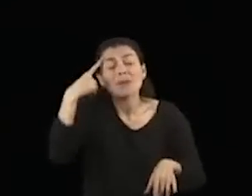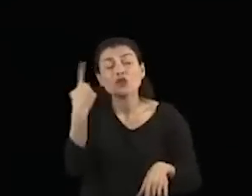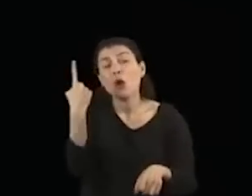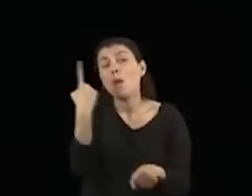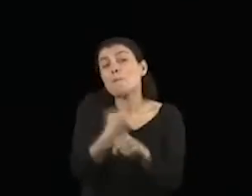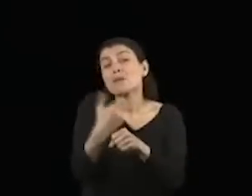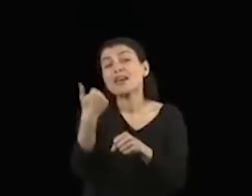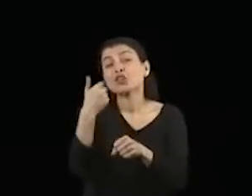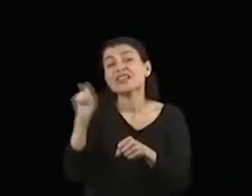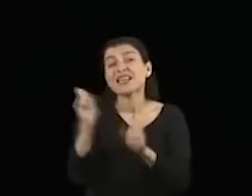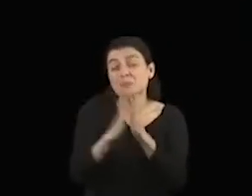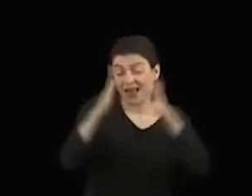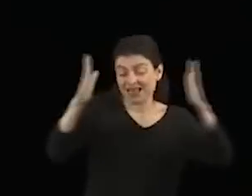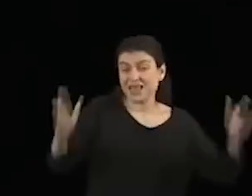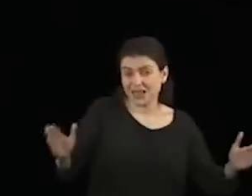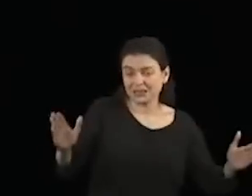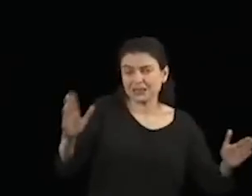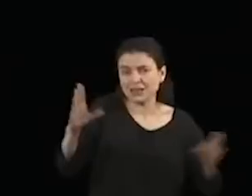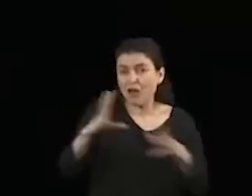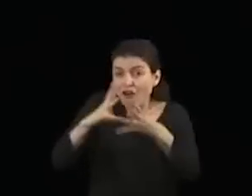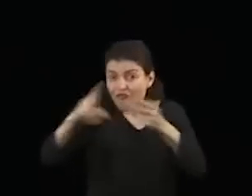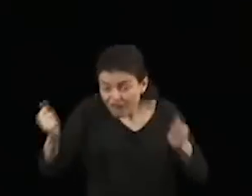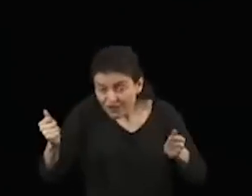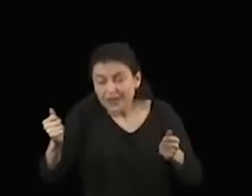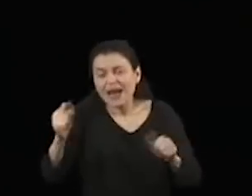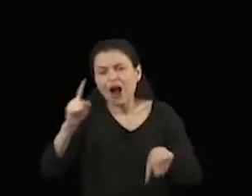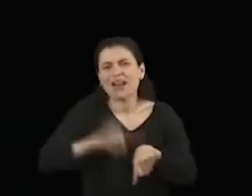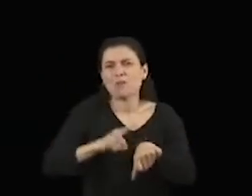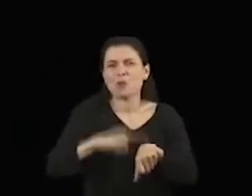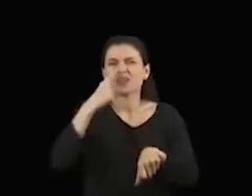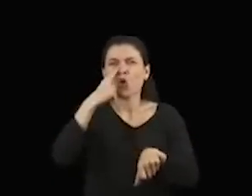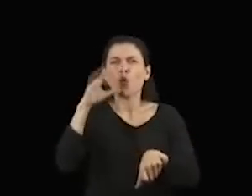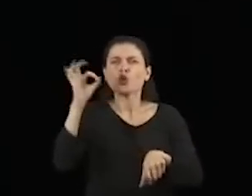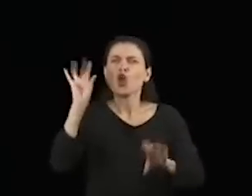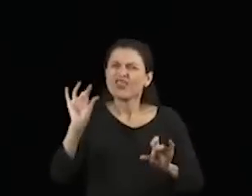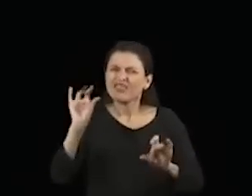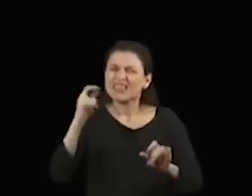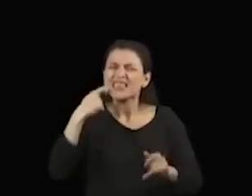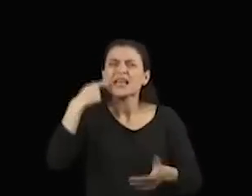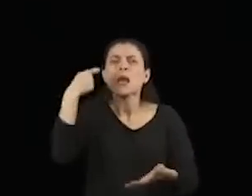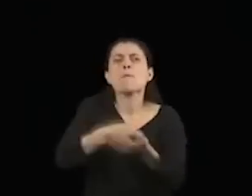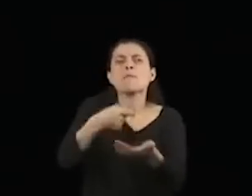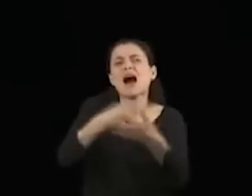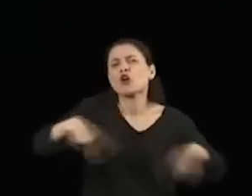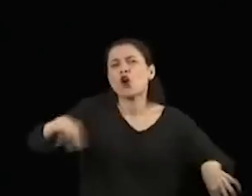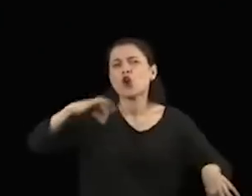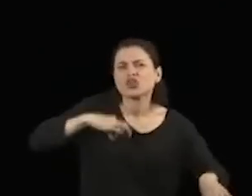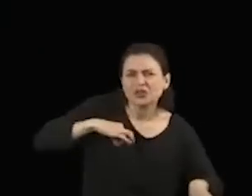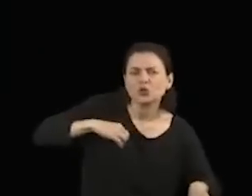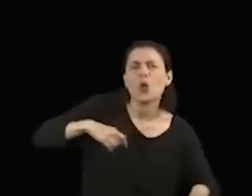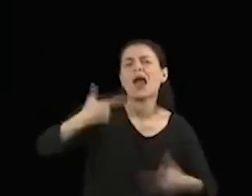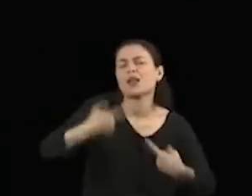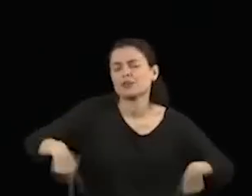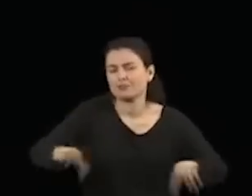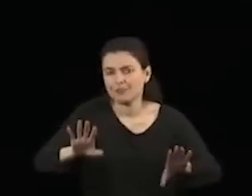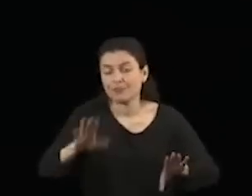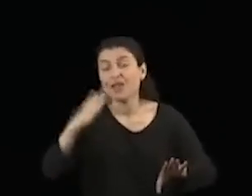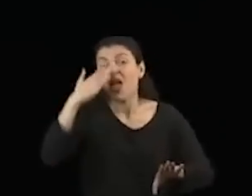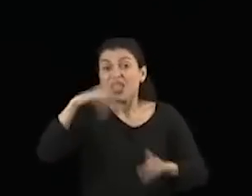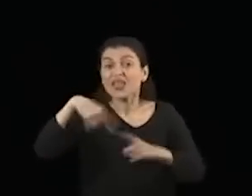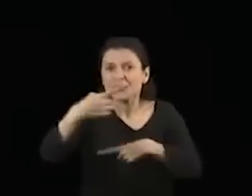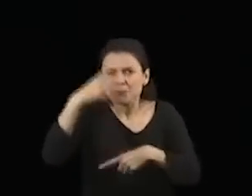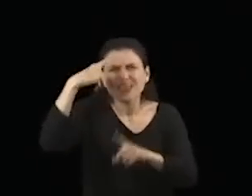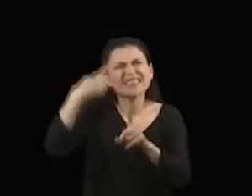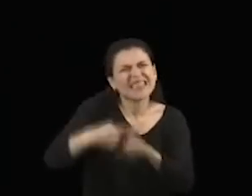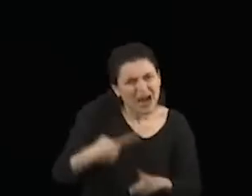el tema de los pagos de aguinaldos y demás es deficitario, pero cuando toman los 6 meses juntos va a haber